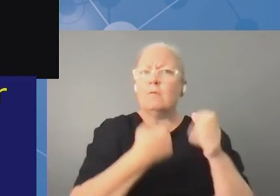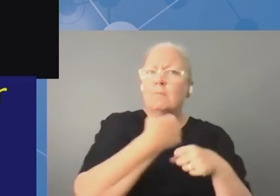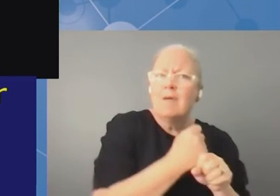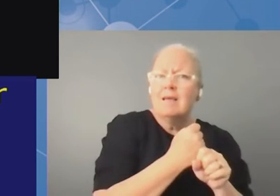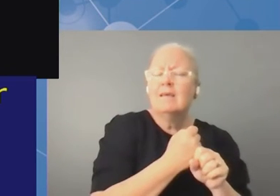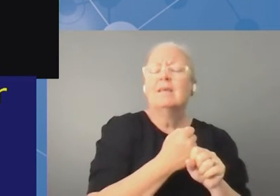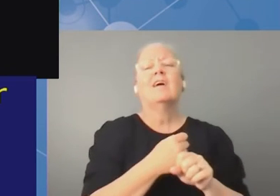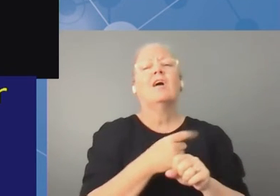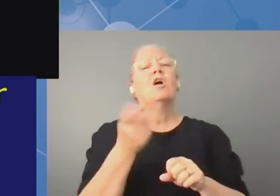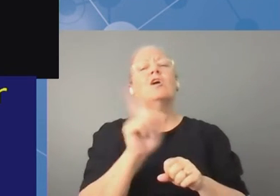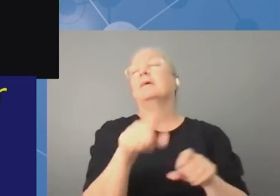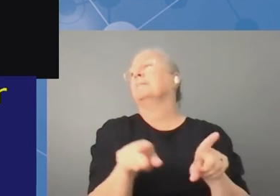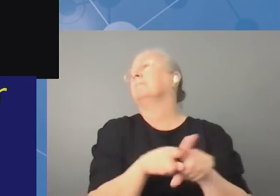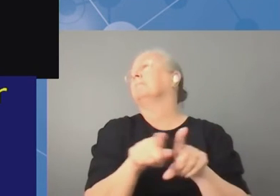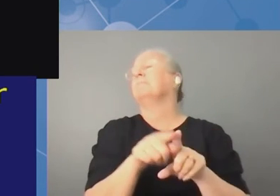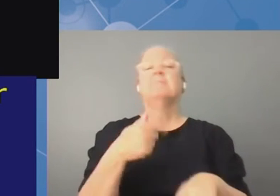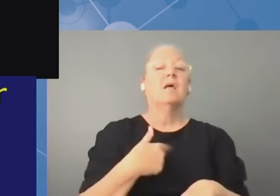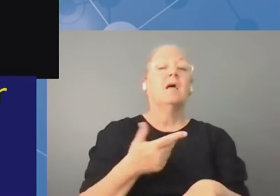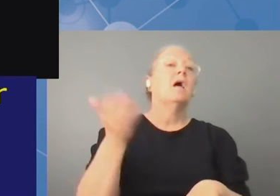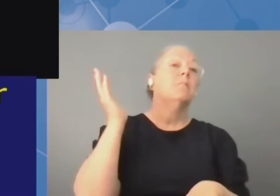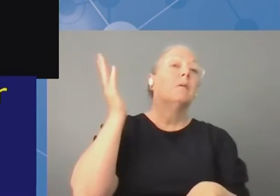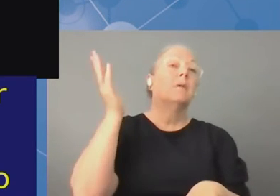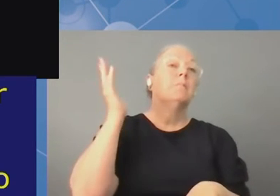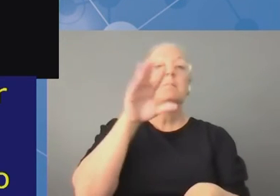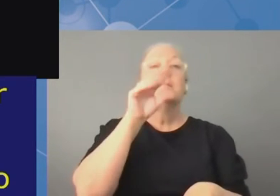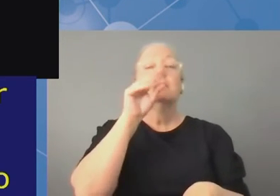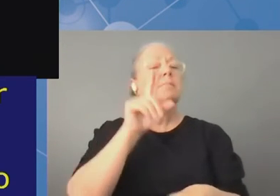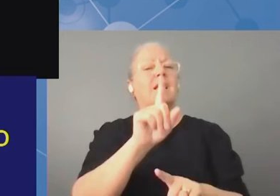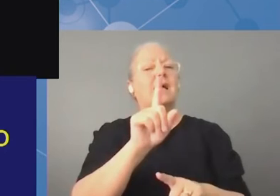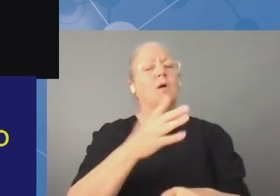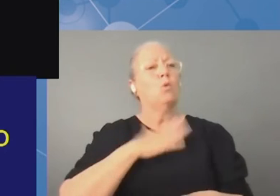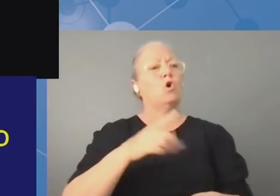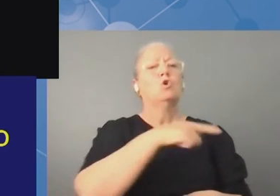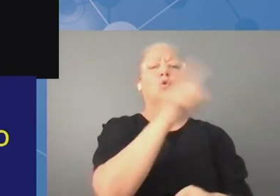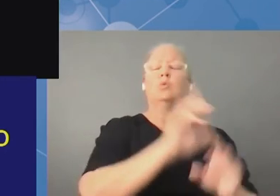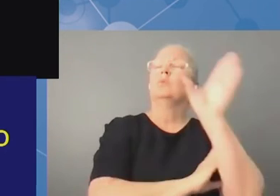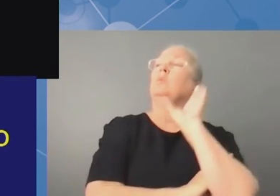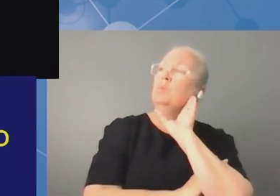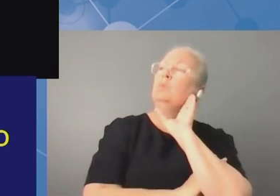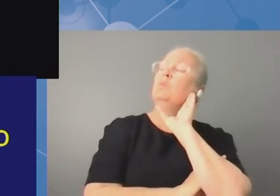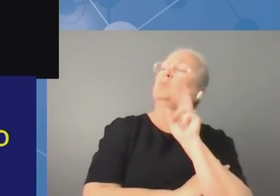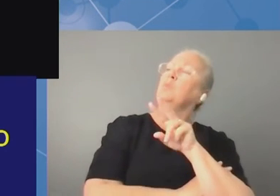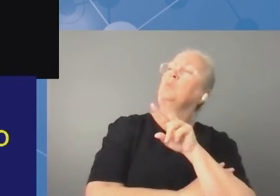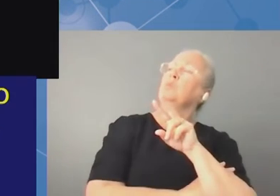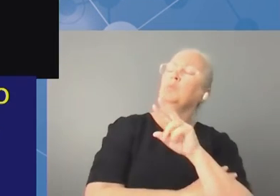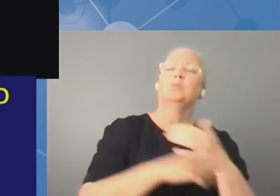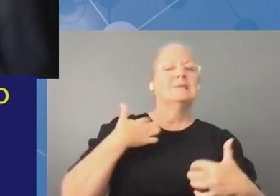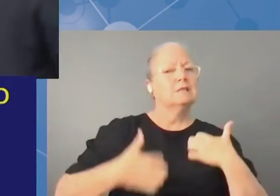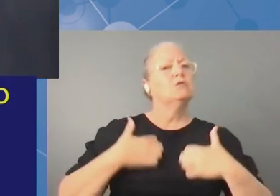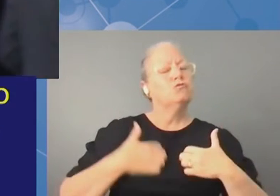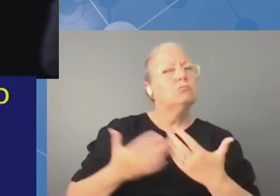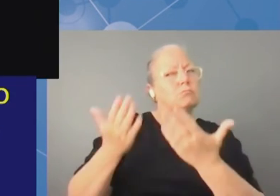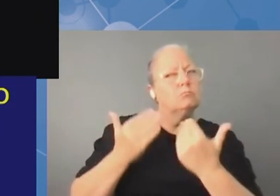siempre ponernos en contacto con los responsables, con las personas responsables de la toma de decisiones. Así que nos